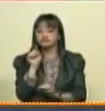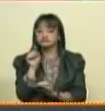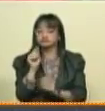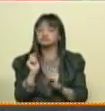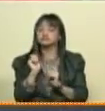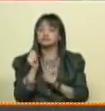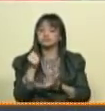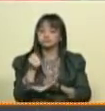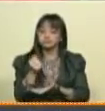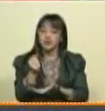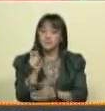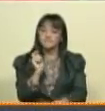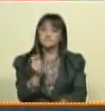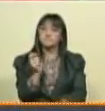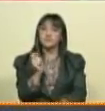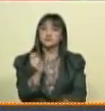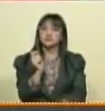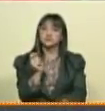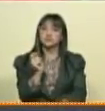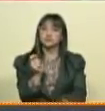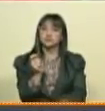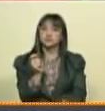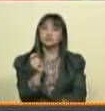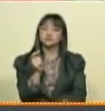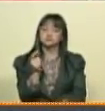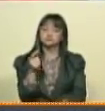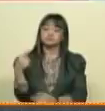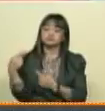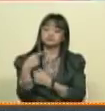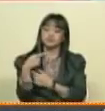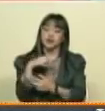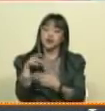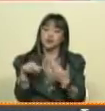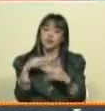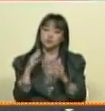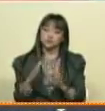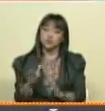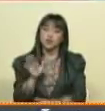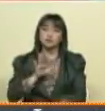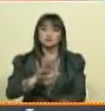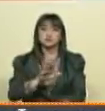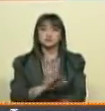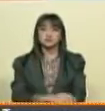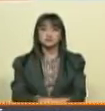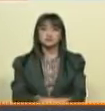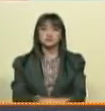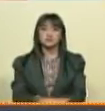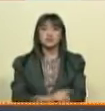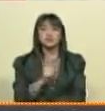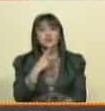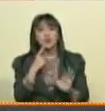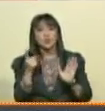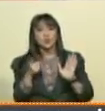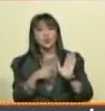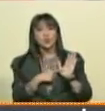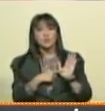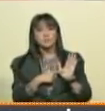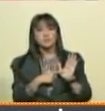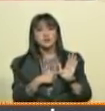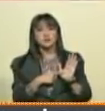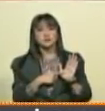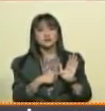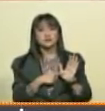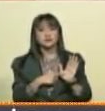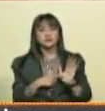llegará su pensión, porque es un mandato de la revolución bolivariana que haremos cumplir